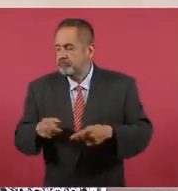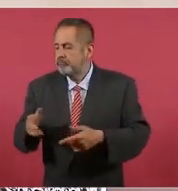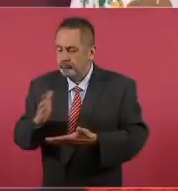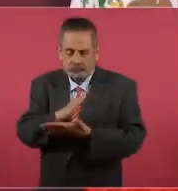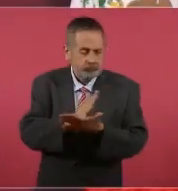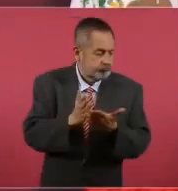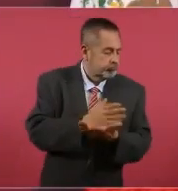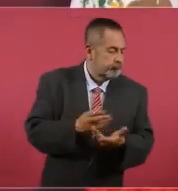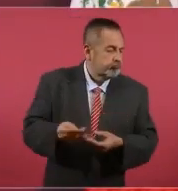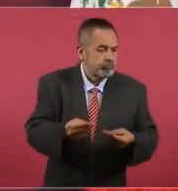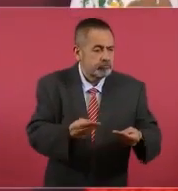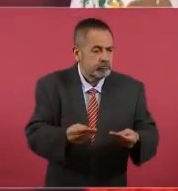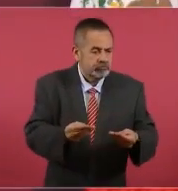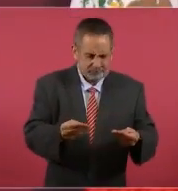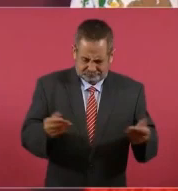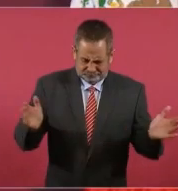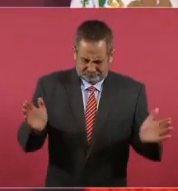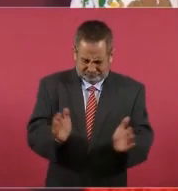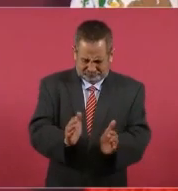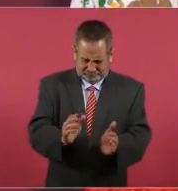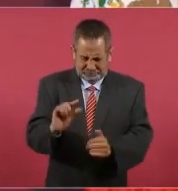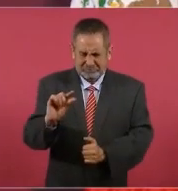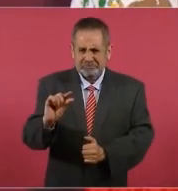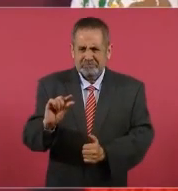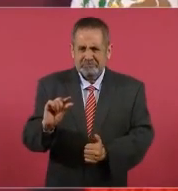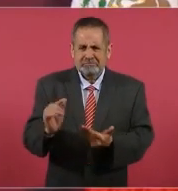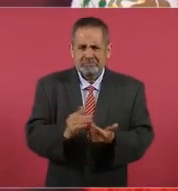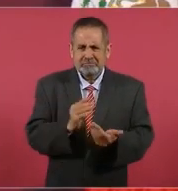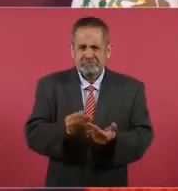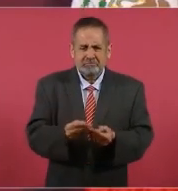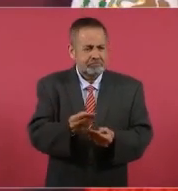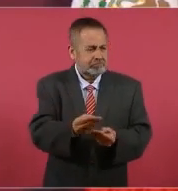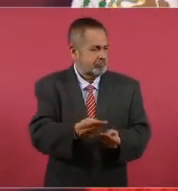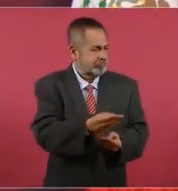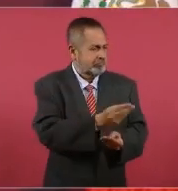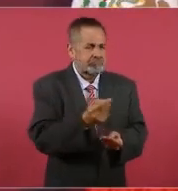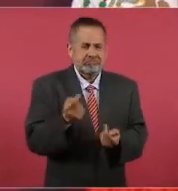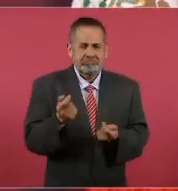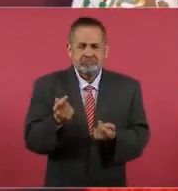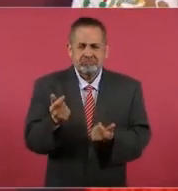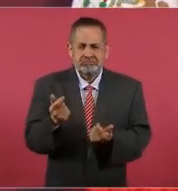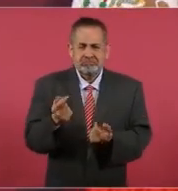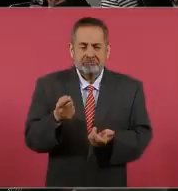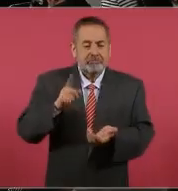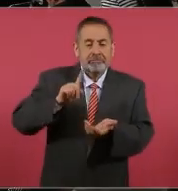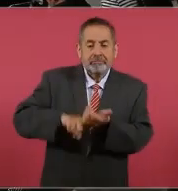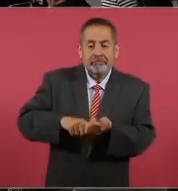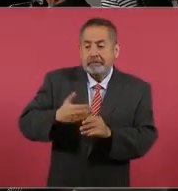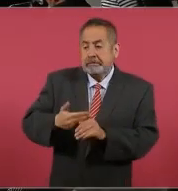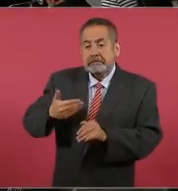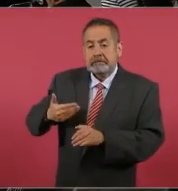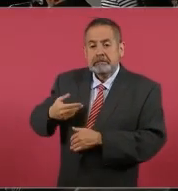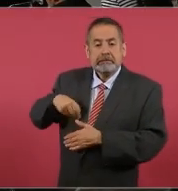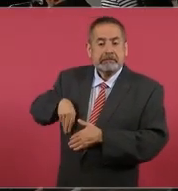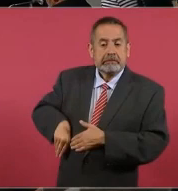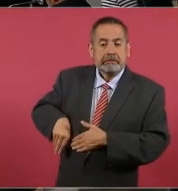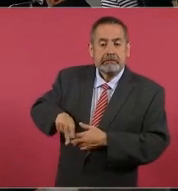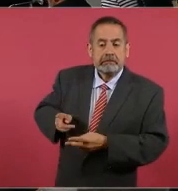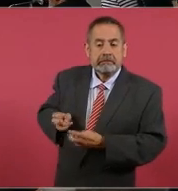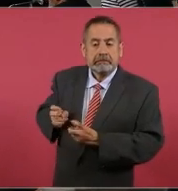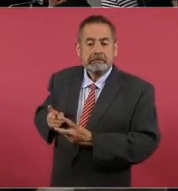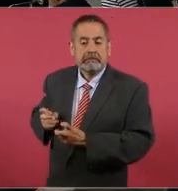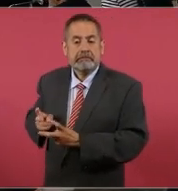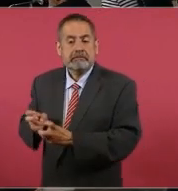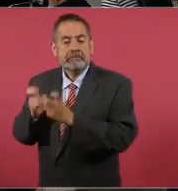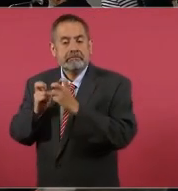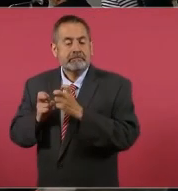les tocó muy poco, porque ya se lo habían robado, como se diría